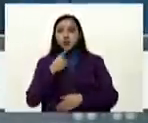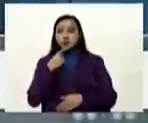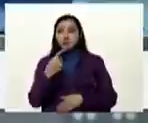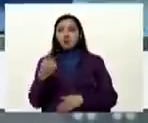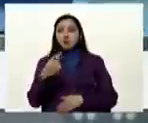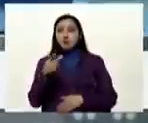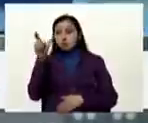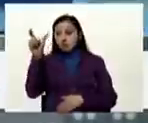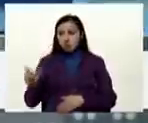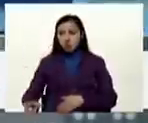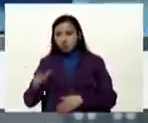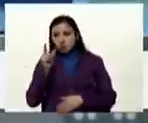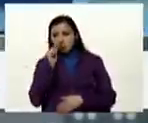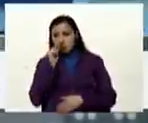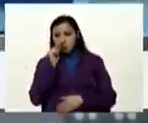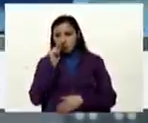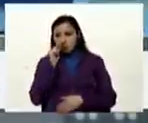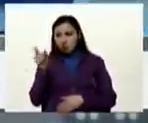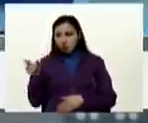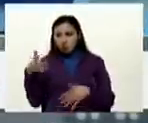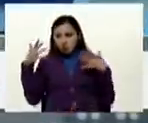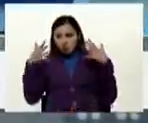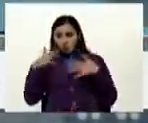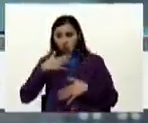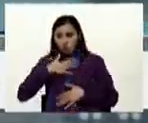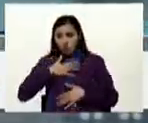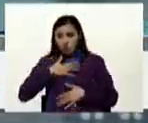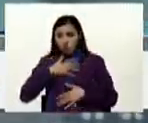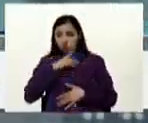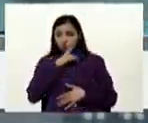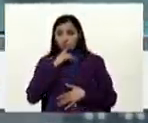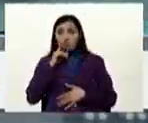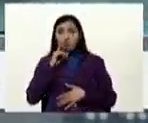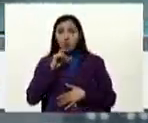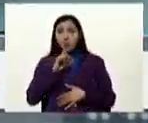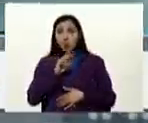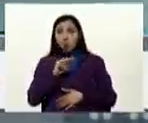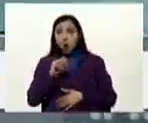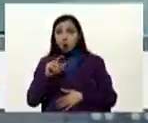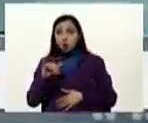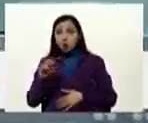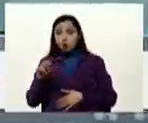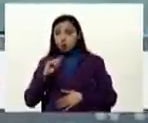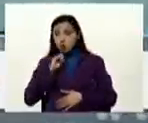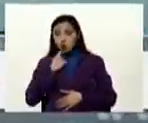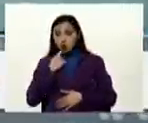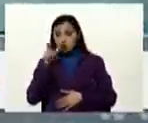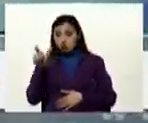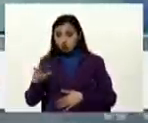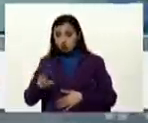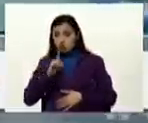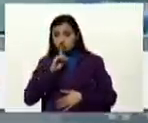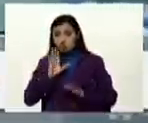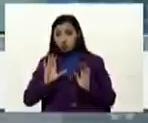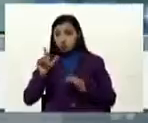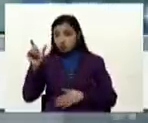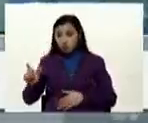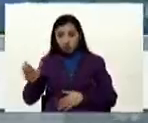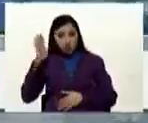Yunli. Wang Yunli, mi asesor. Tengo un asesor, Wang Yunli, secreto. Mi asesor, Wang